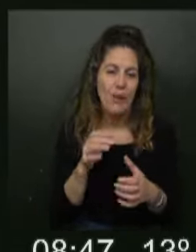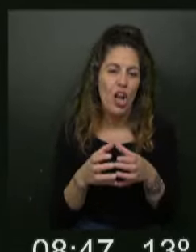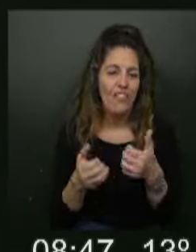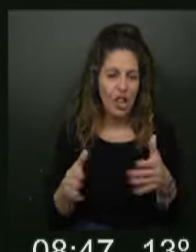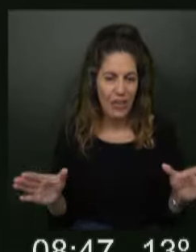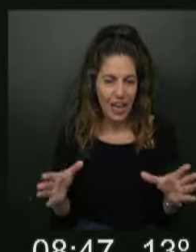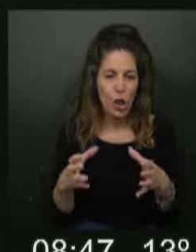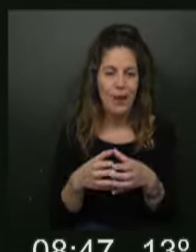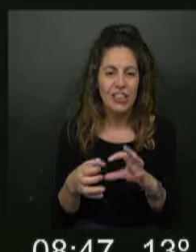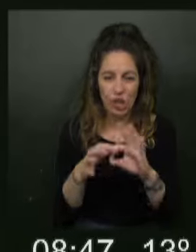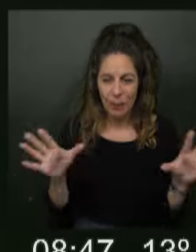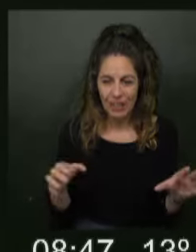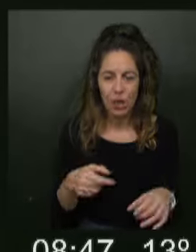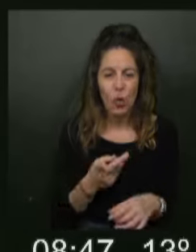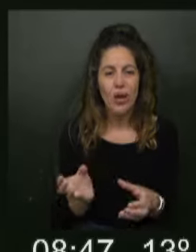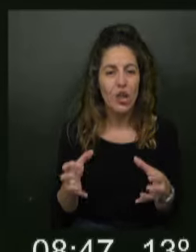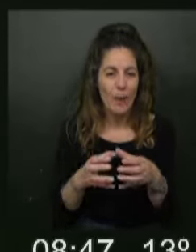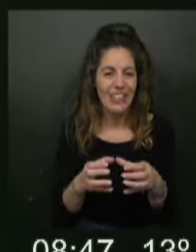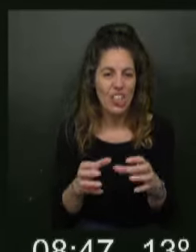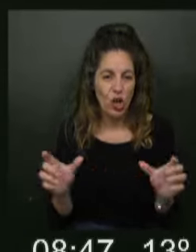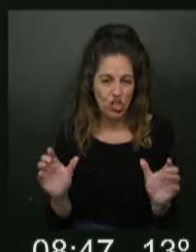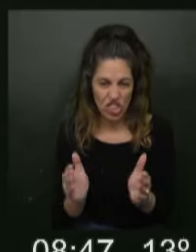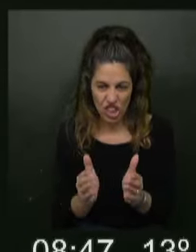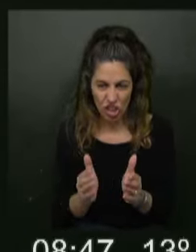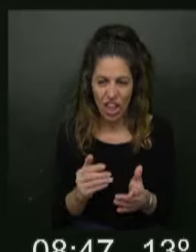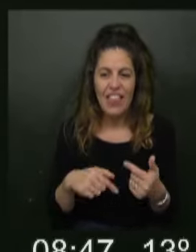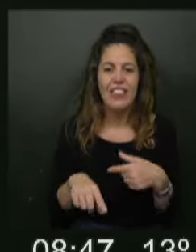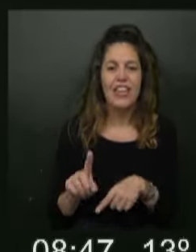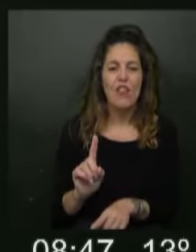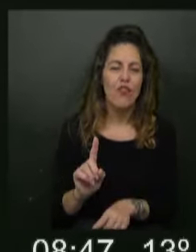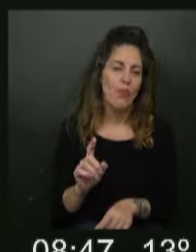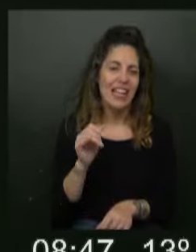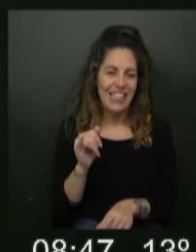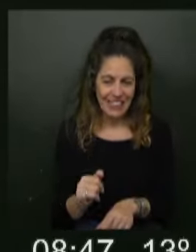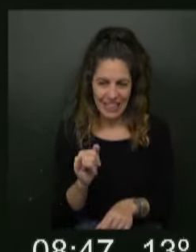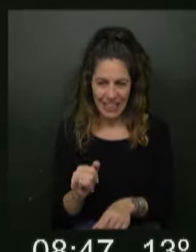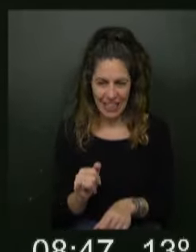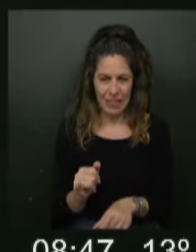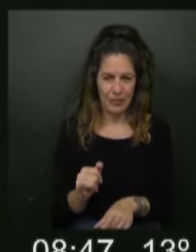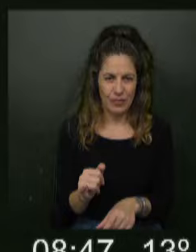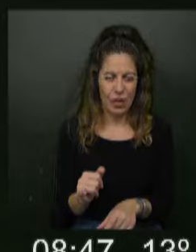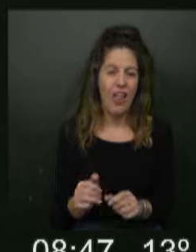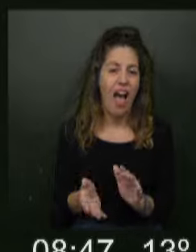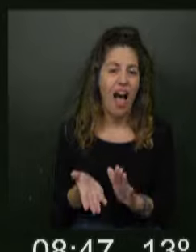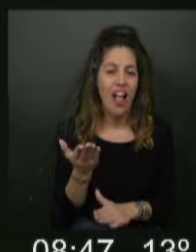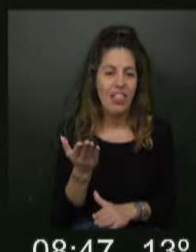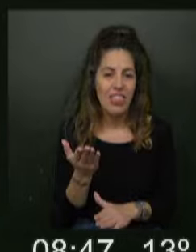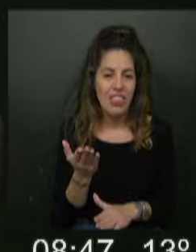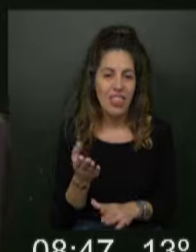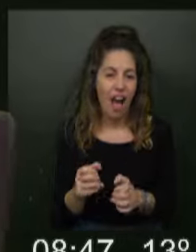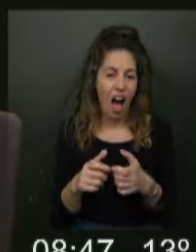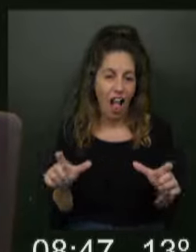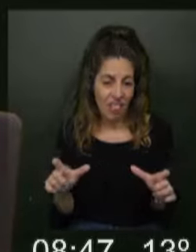independiente unos cuantos partidos chicos eh De qué manera el que tengan una alta votación o una